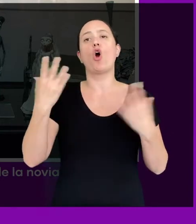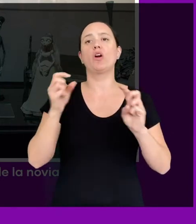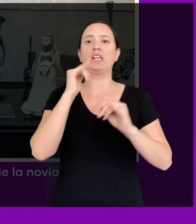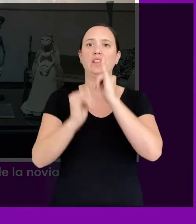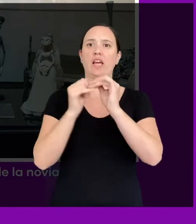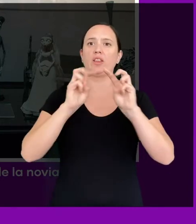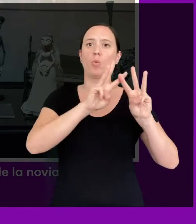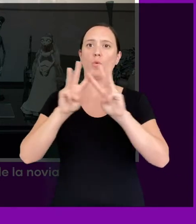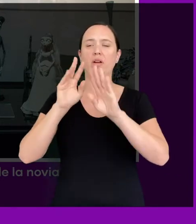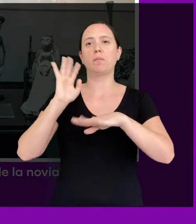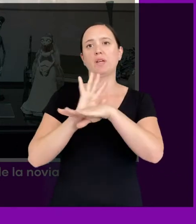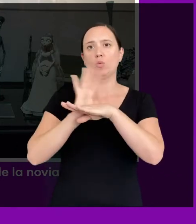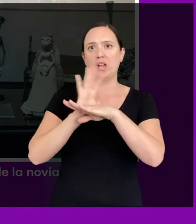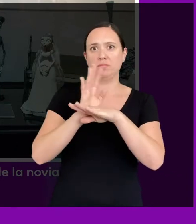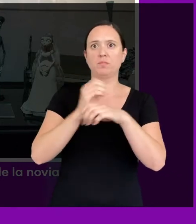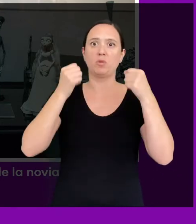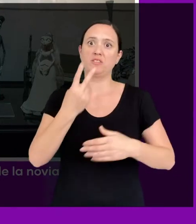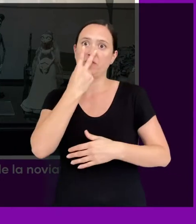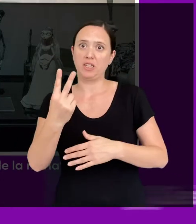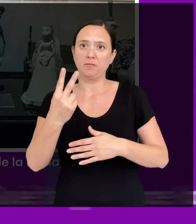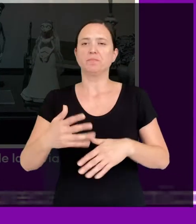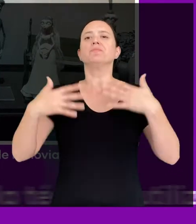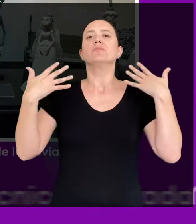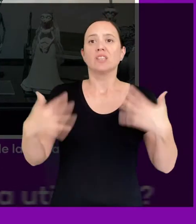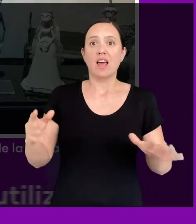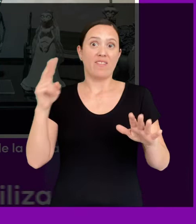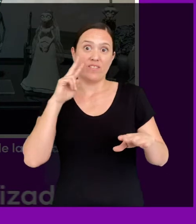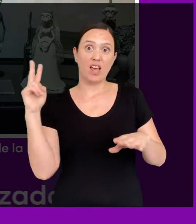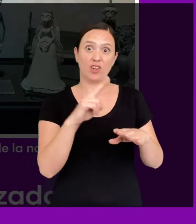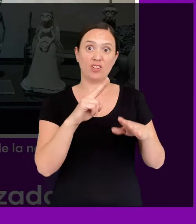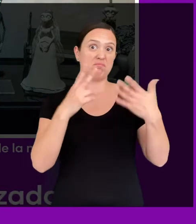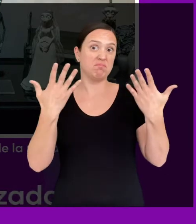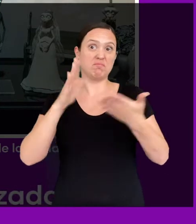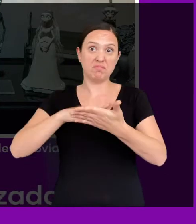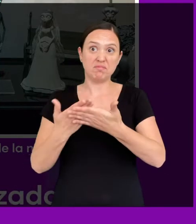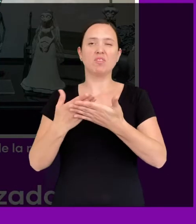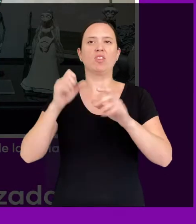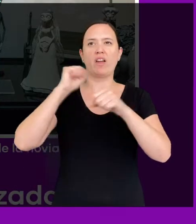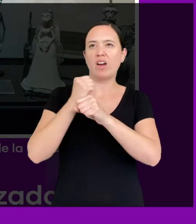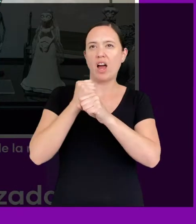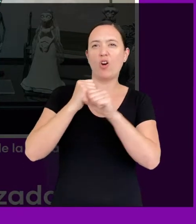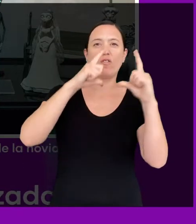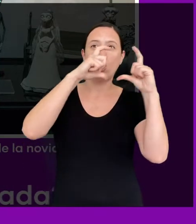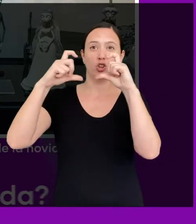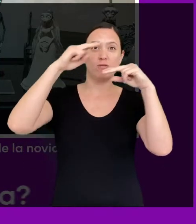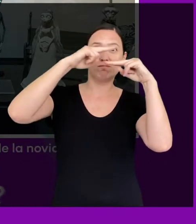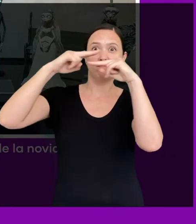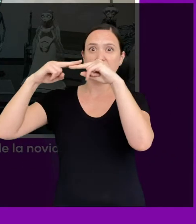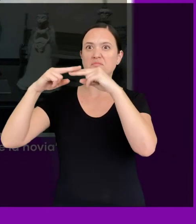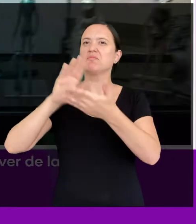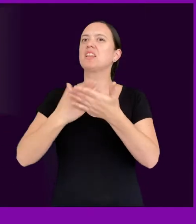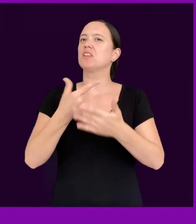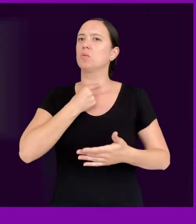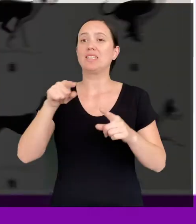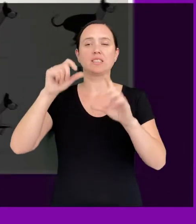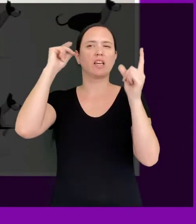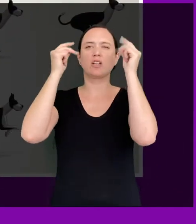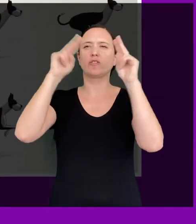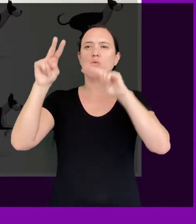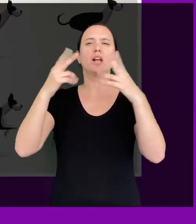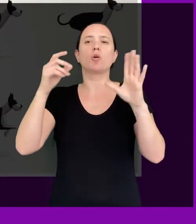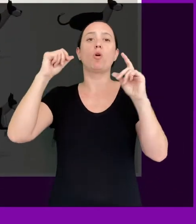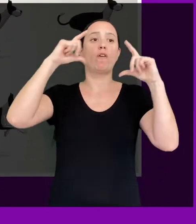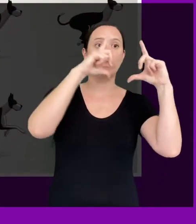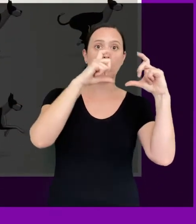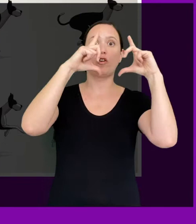en páginas de películas en la web. ¿Qué te parece la técnica utilizada? Recuerda que el stop motion es una creación audiovisual